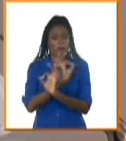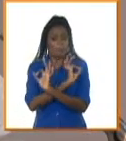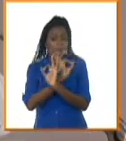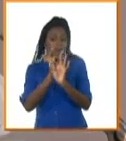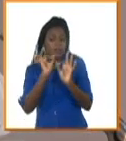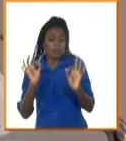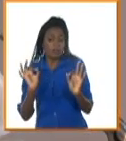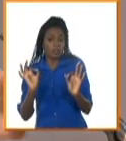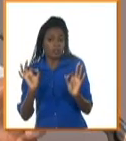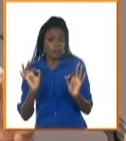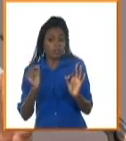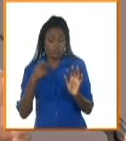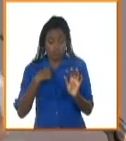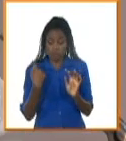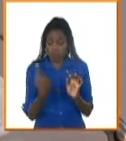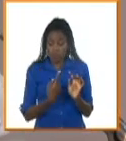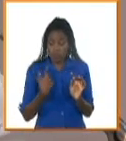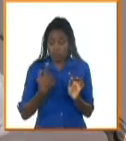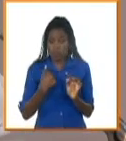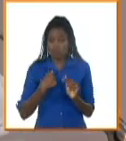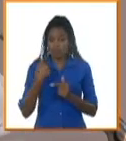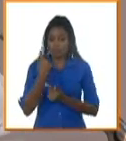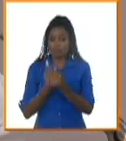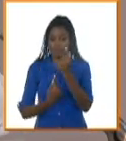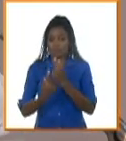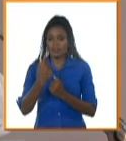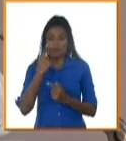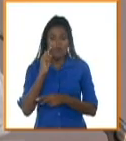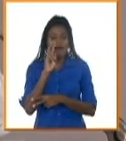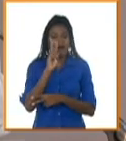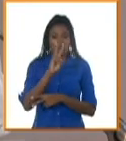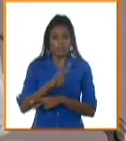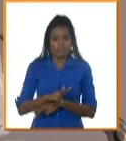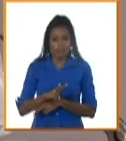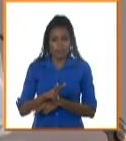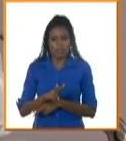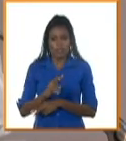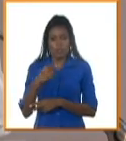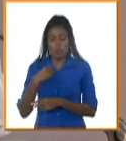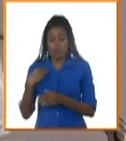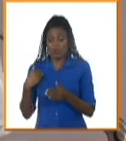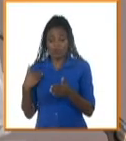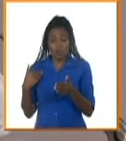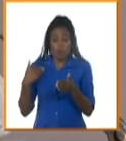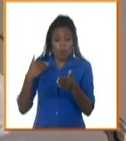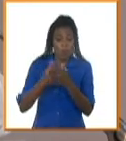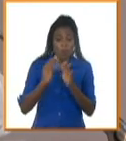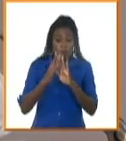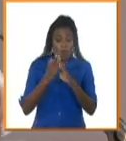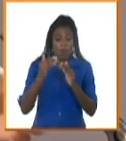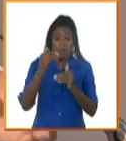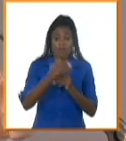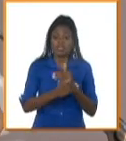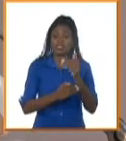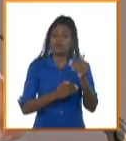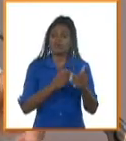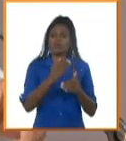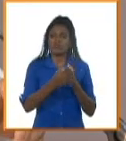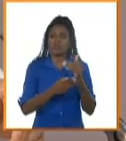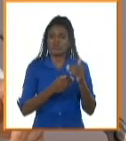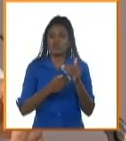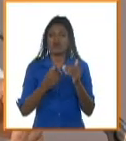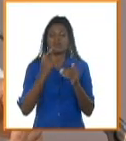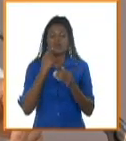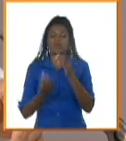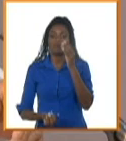especificidades es las que tenemos las que hemos estado atendiendo y las que tenemos que atender y la que tenemos que llevar en todo este proceso con esa gradualidad hasta crear las